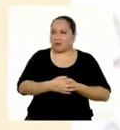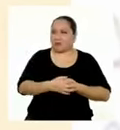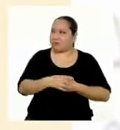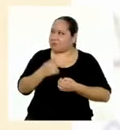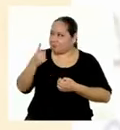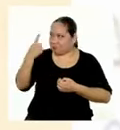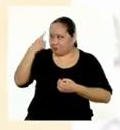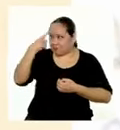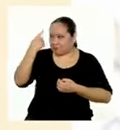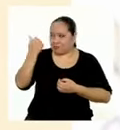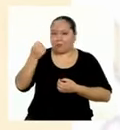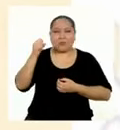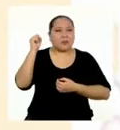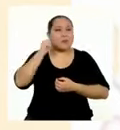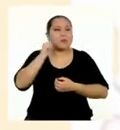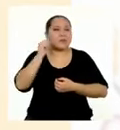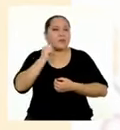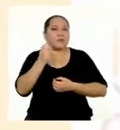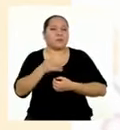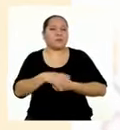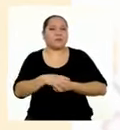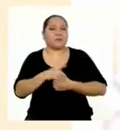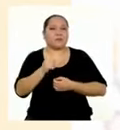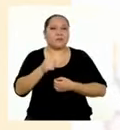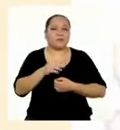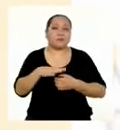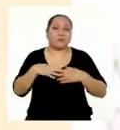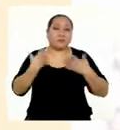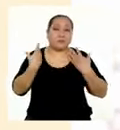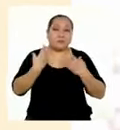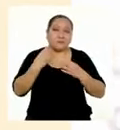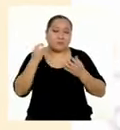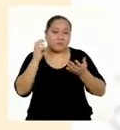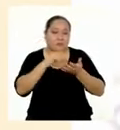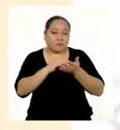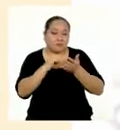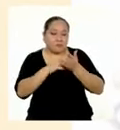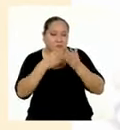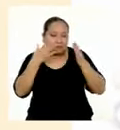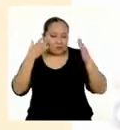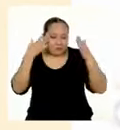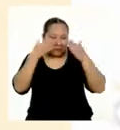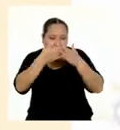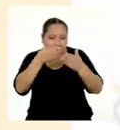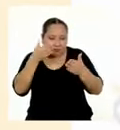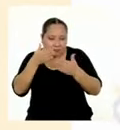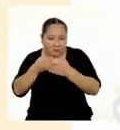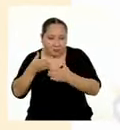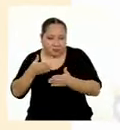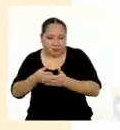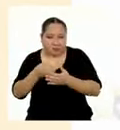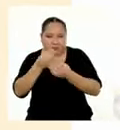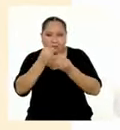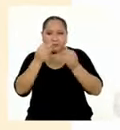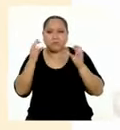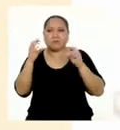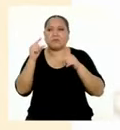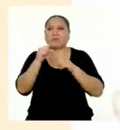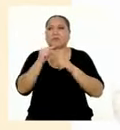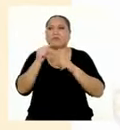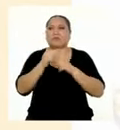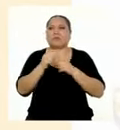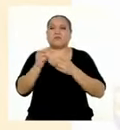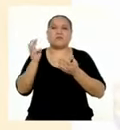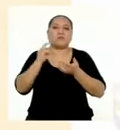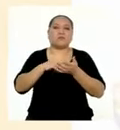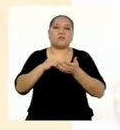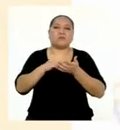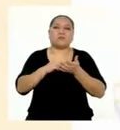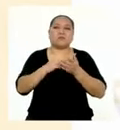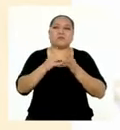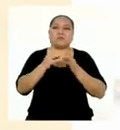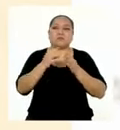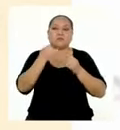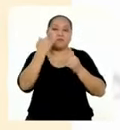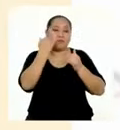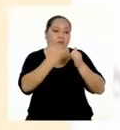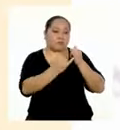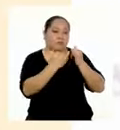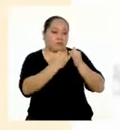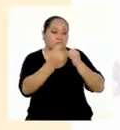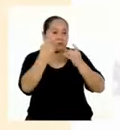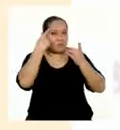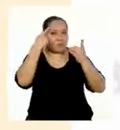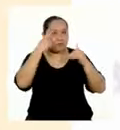parece? Sí, profesora. Entonces podemos ser mucho más directos en muchas palabras, especialmente en la parte final del